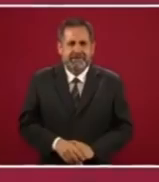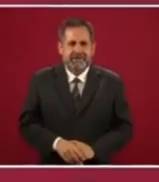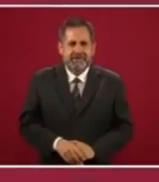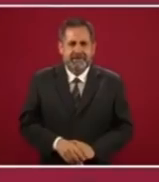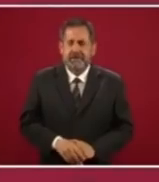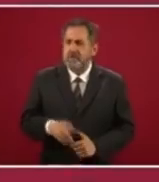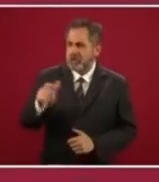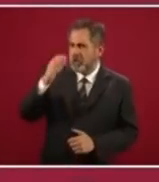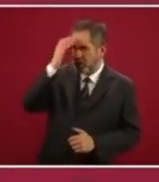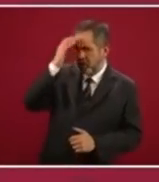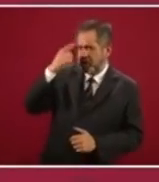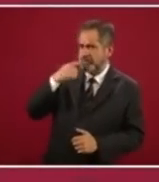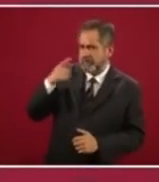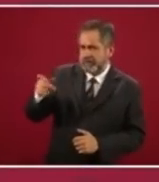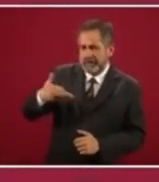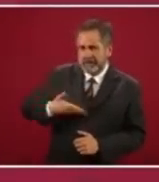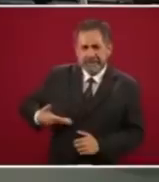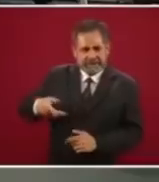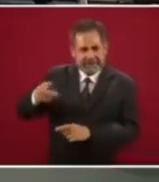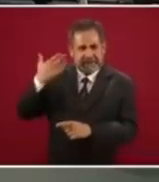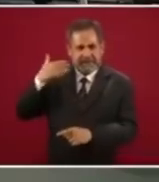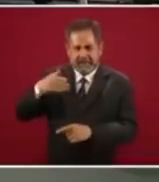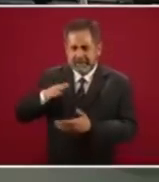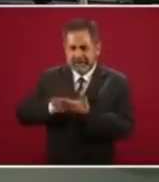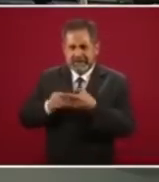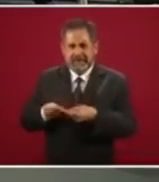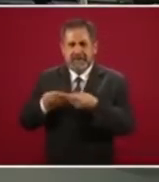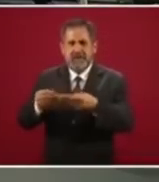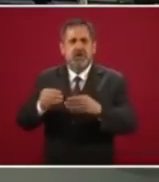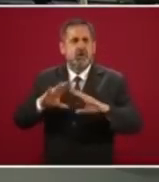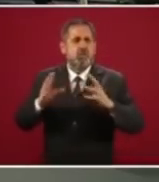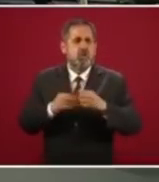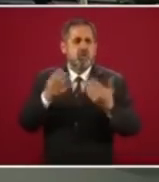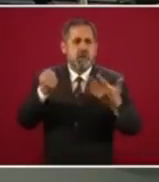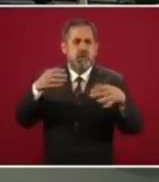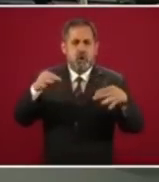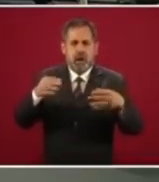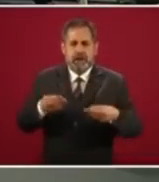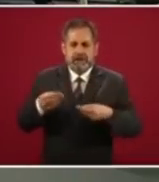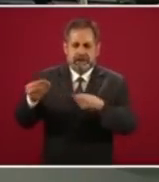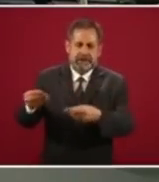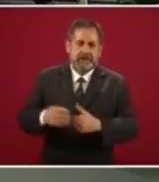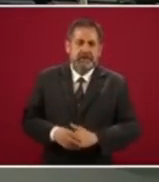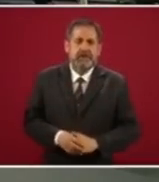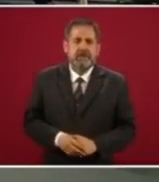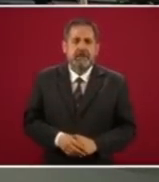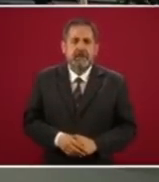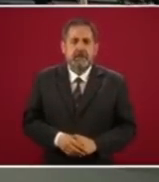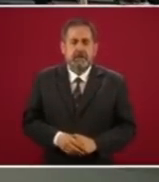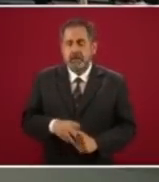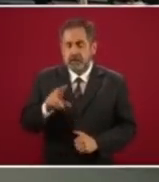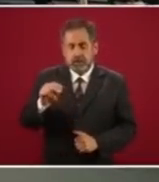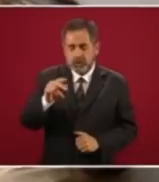Pero sí conoce la denuncia, presidente, del documento que le llegó, son como 9 hojas.